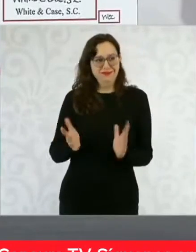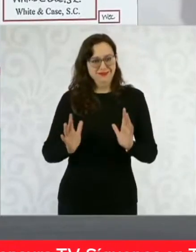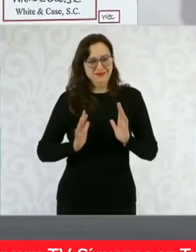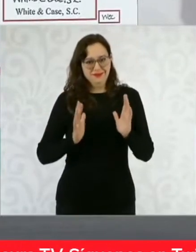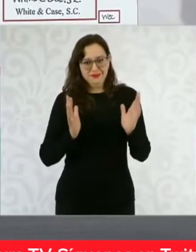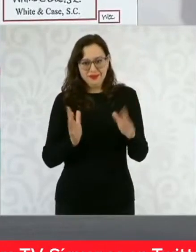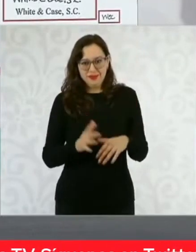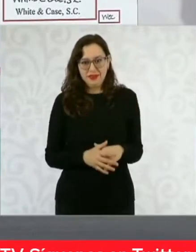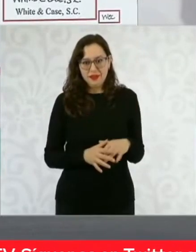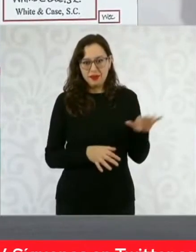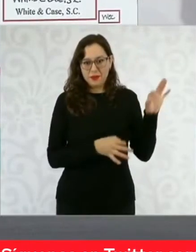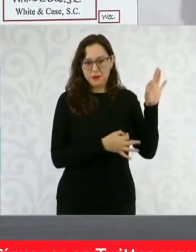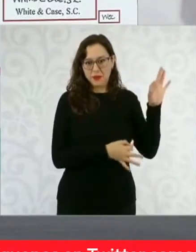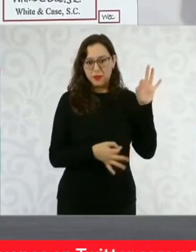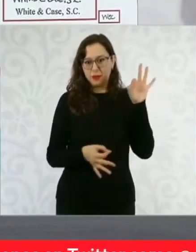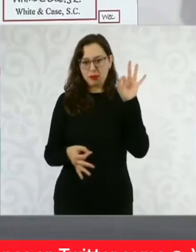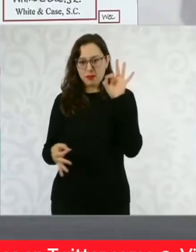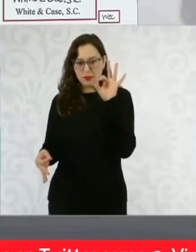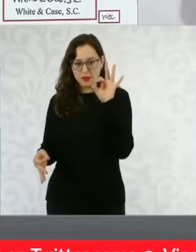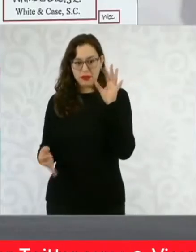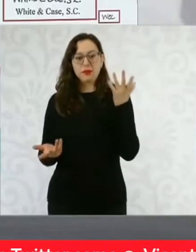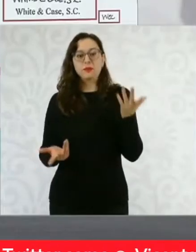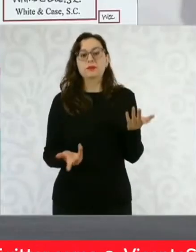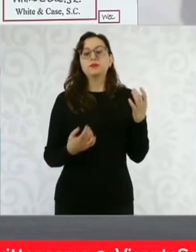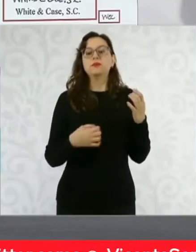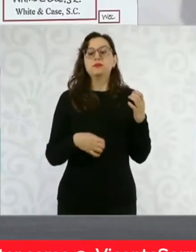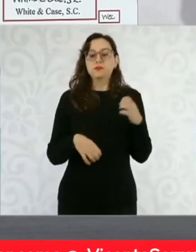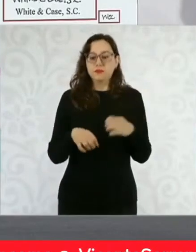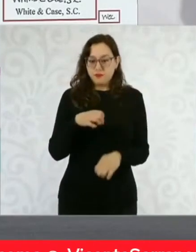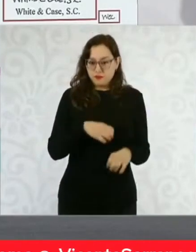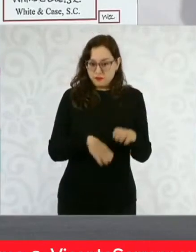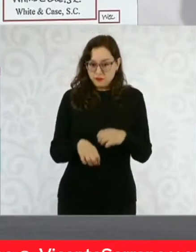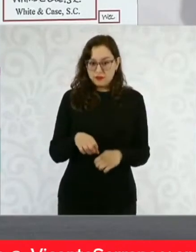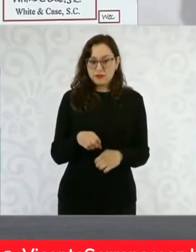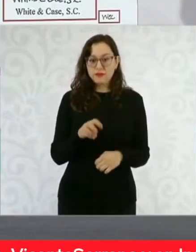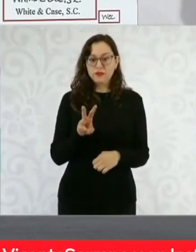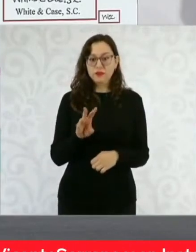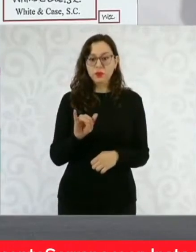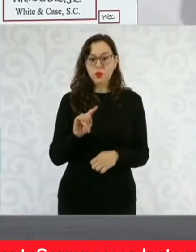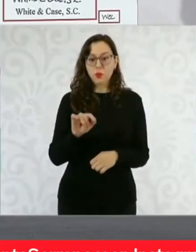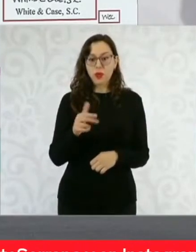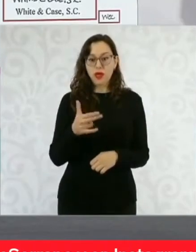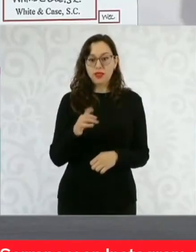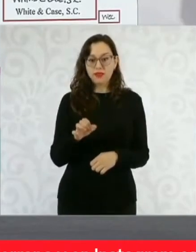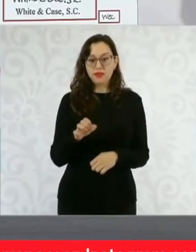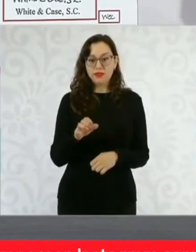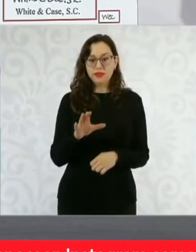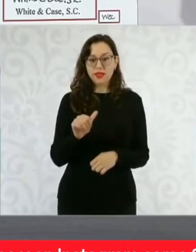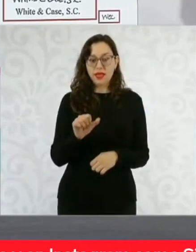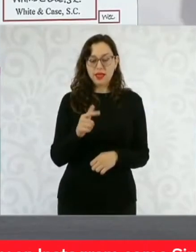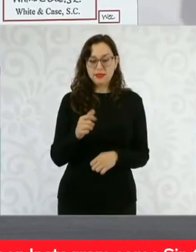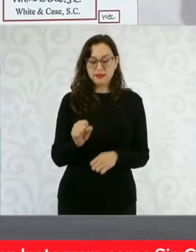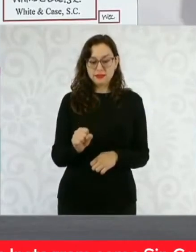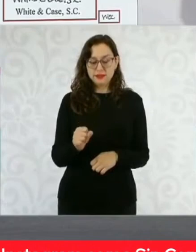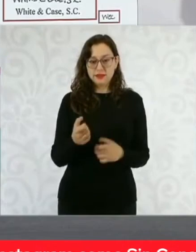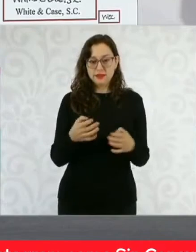es el documento, esta es la empresa, White & Case, son 3 hojas